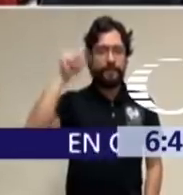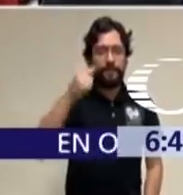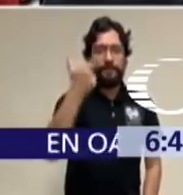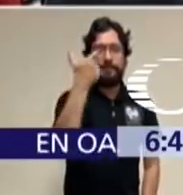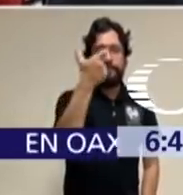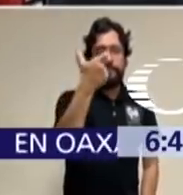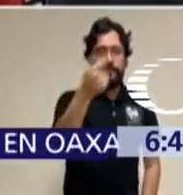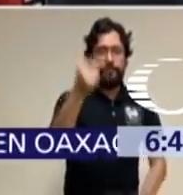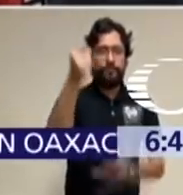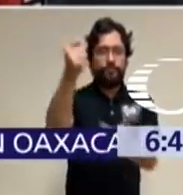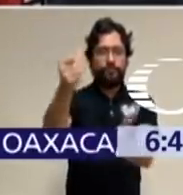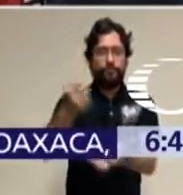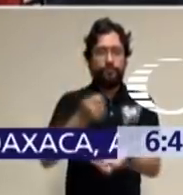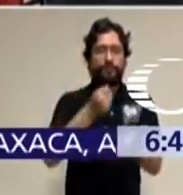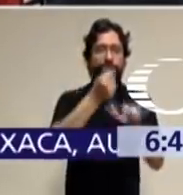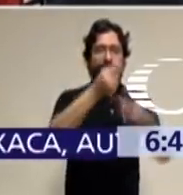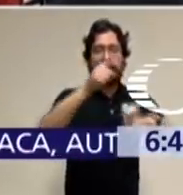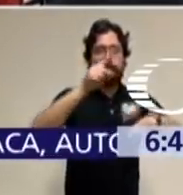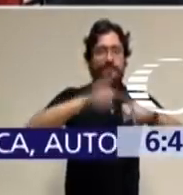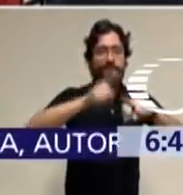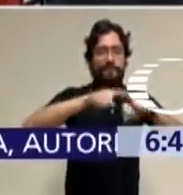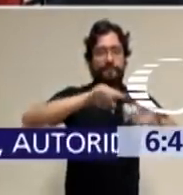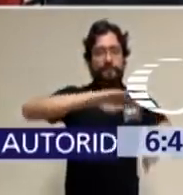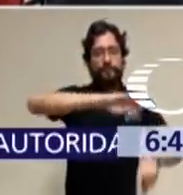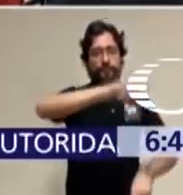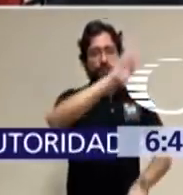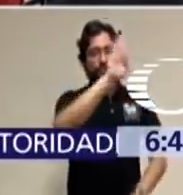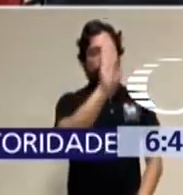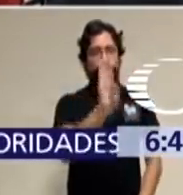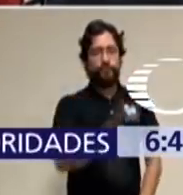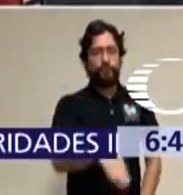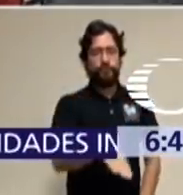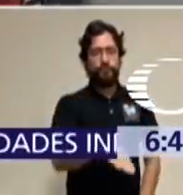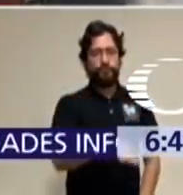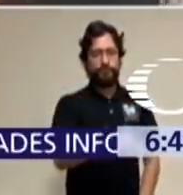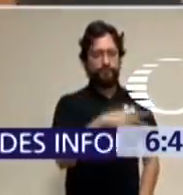esa cantidad le será depositada a sus beneficiarios.